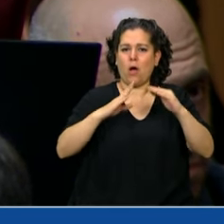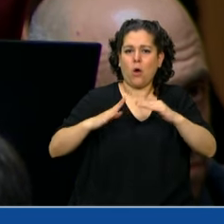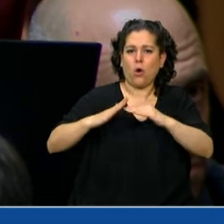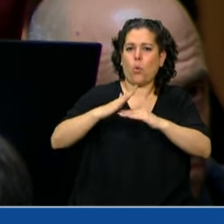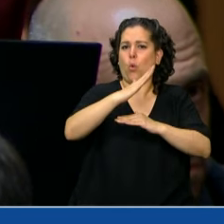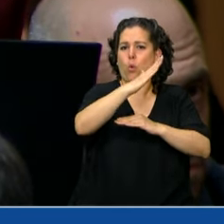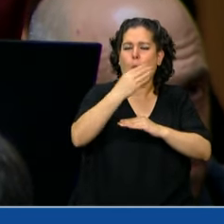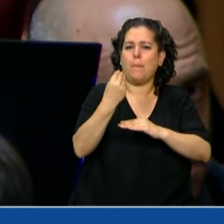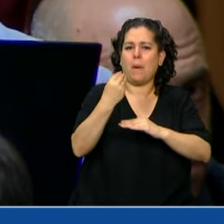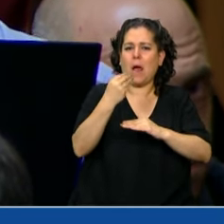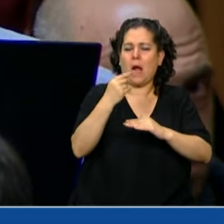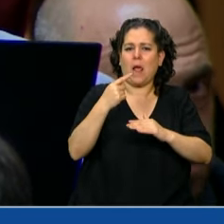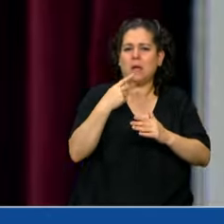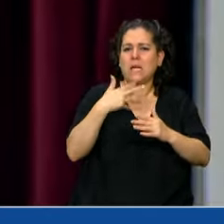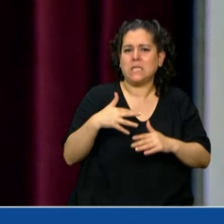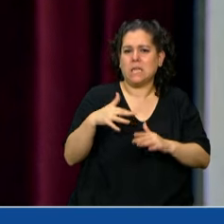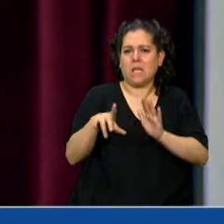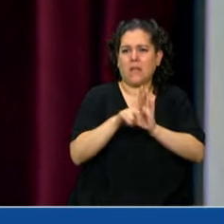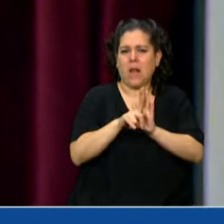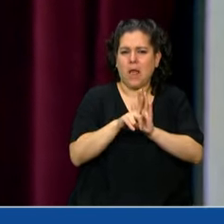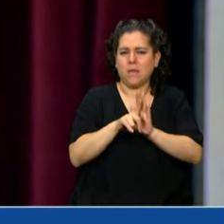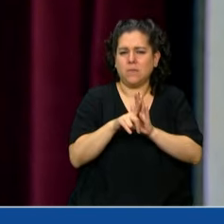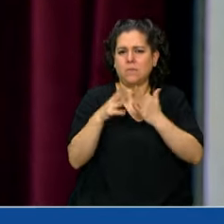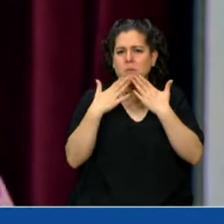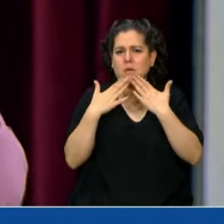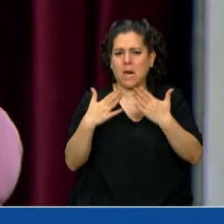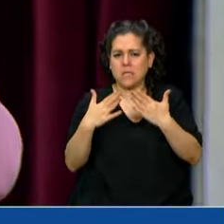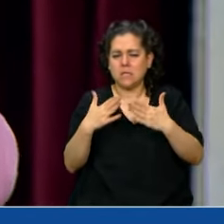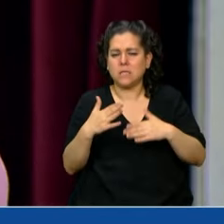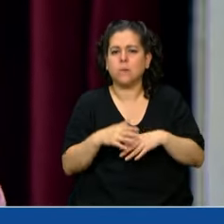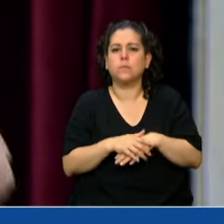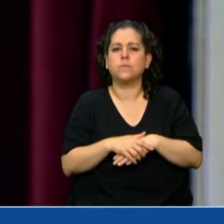espíritu de la ley Gracias